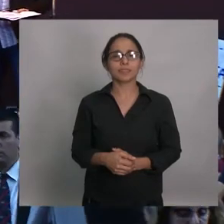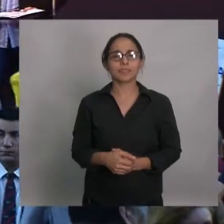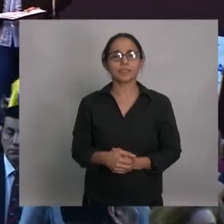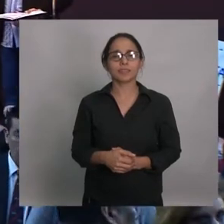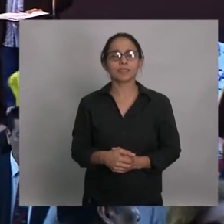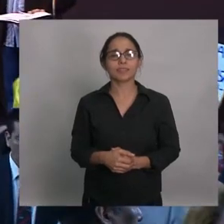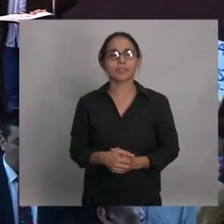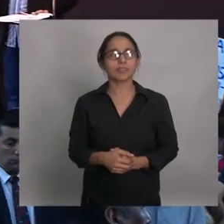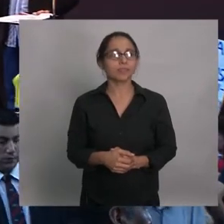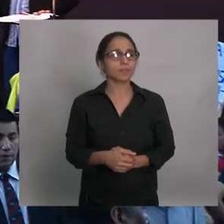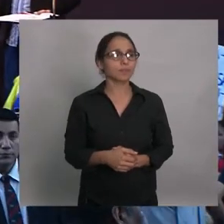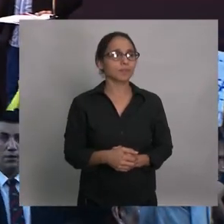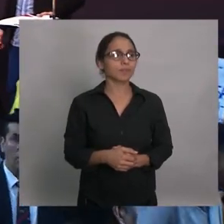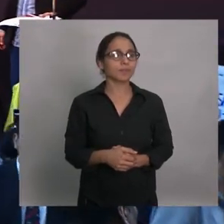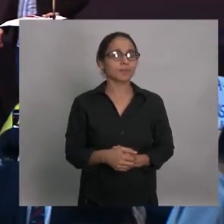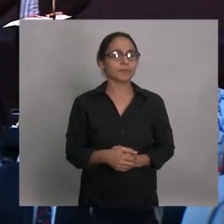luego girar